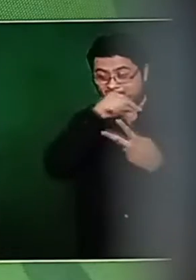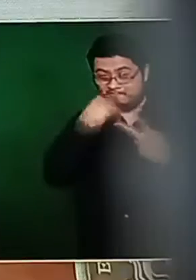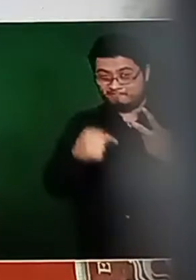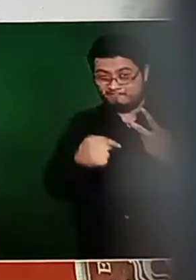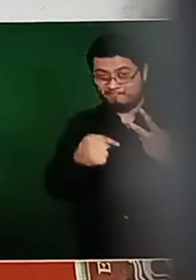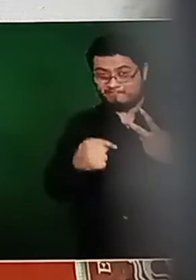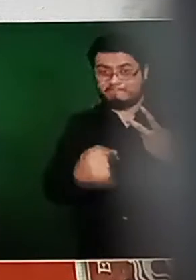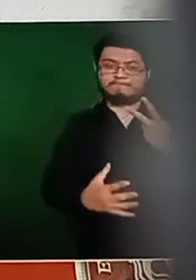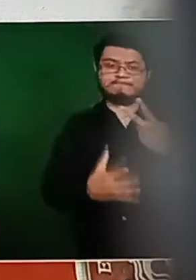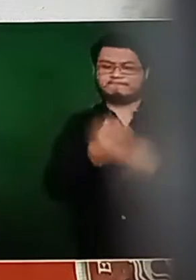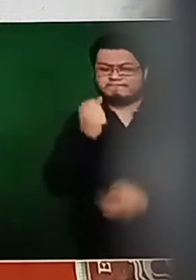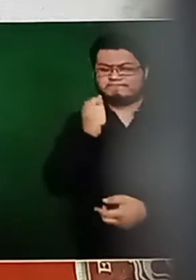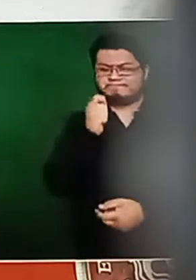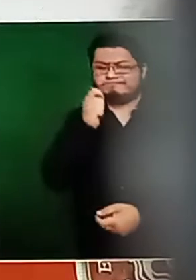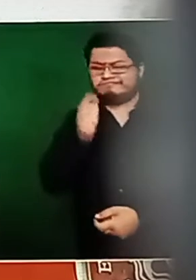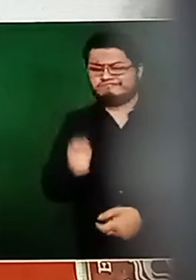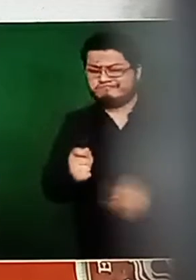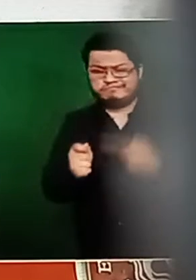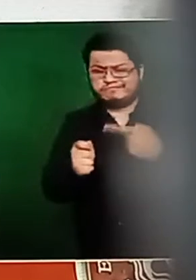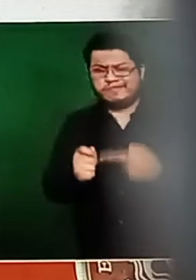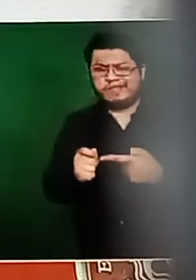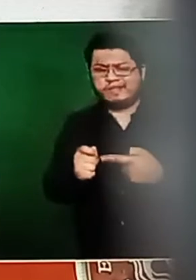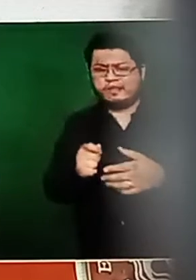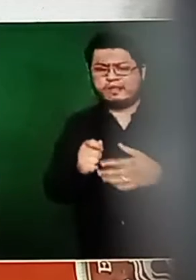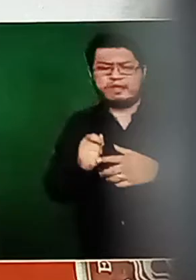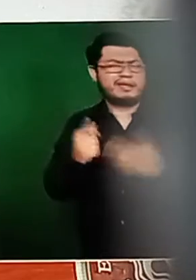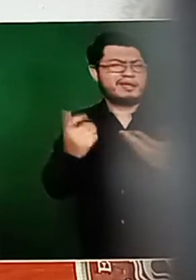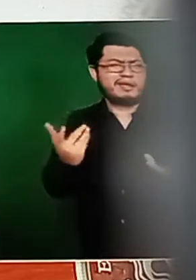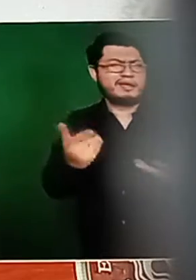no garantizan